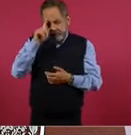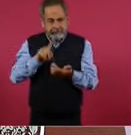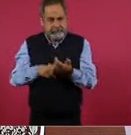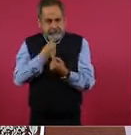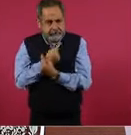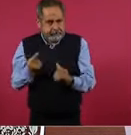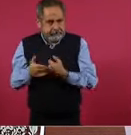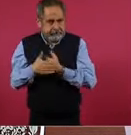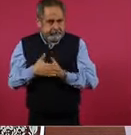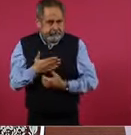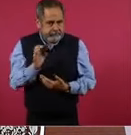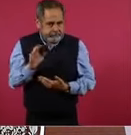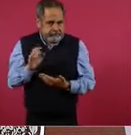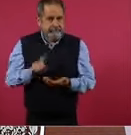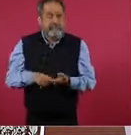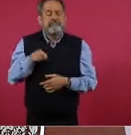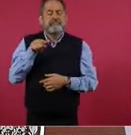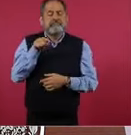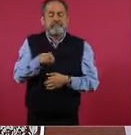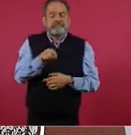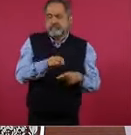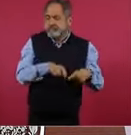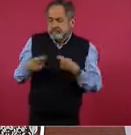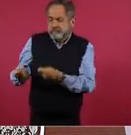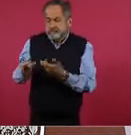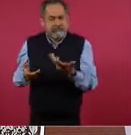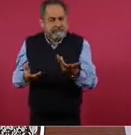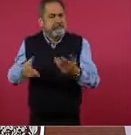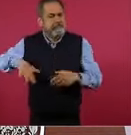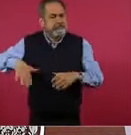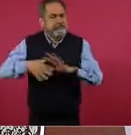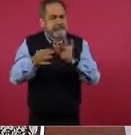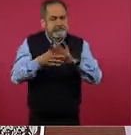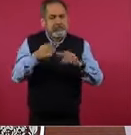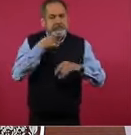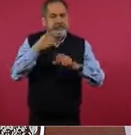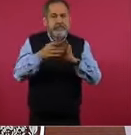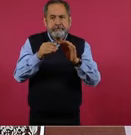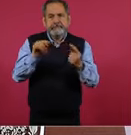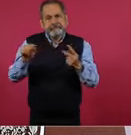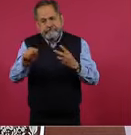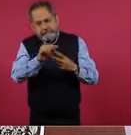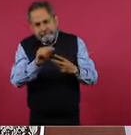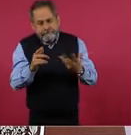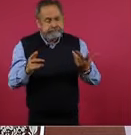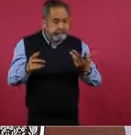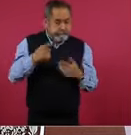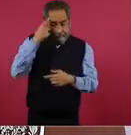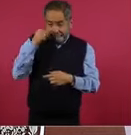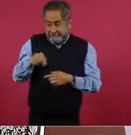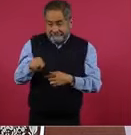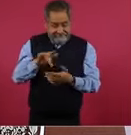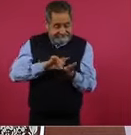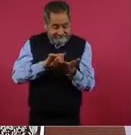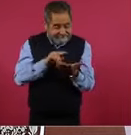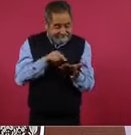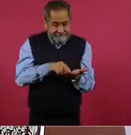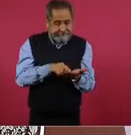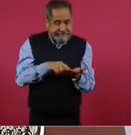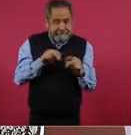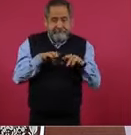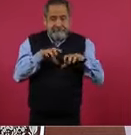Centro Médico Nacional Siglo XXI. Y como se ha comentado y se ha hecho en otros casos, para casos de medicamentos que están fuera